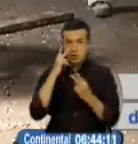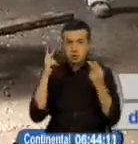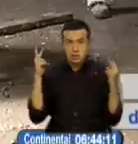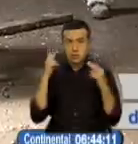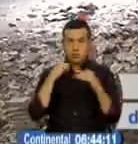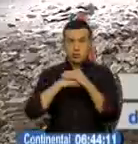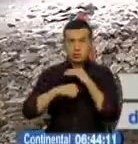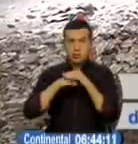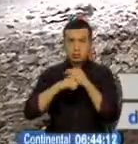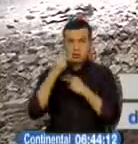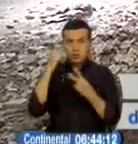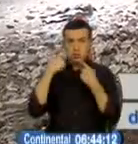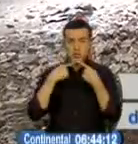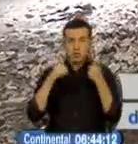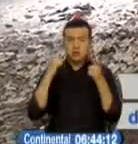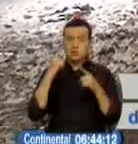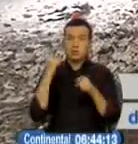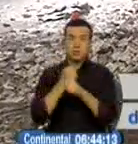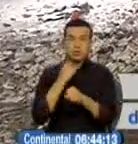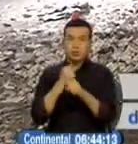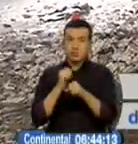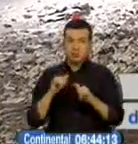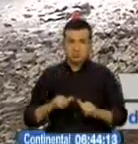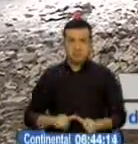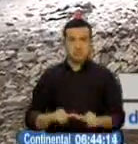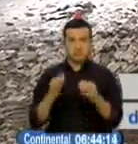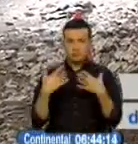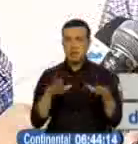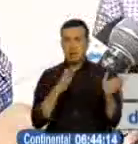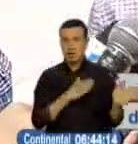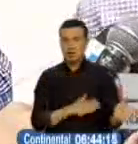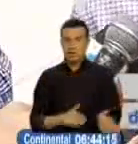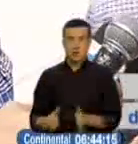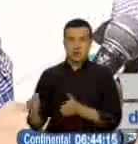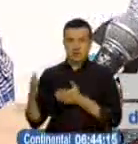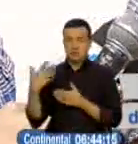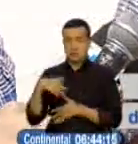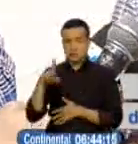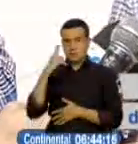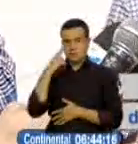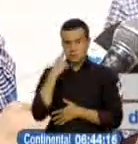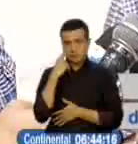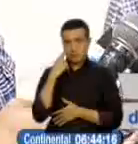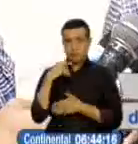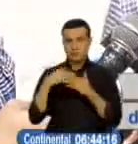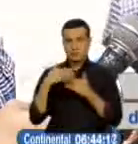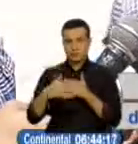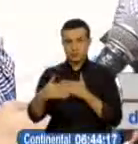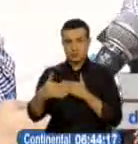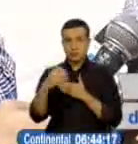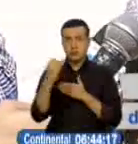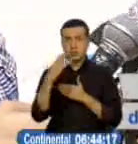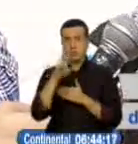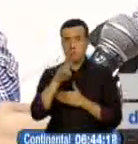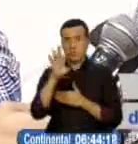estación y aseguró que las obras del metro se cumplen de acuerdo a lo planificado. Ya registramos un avance superior